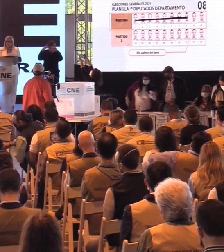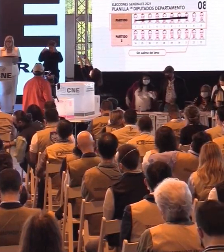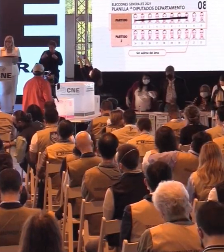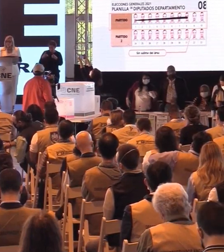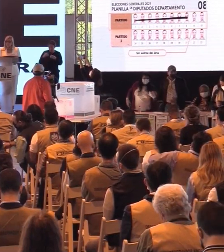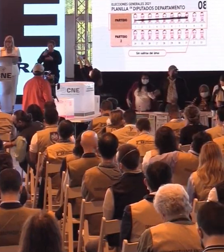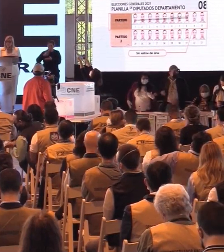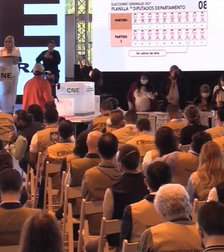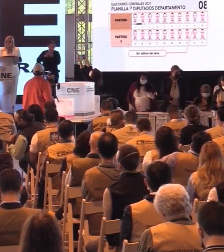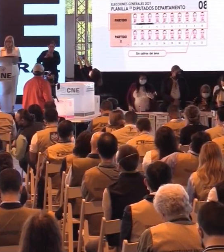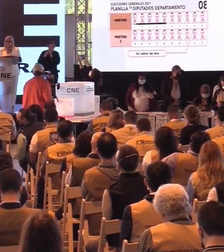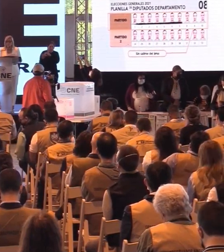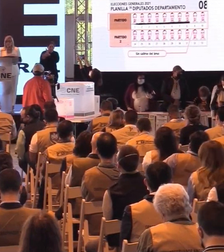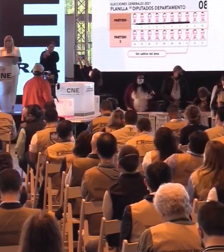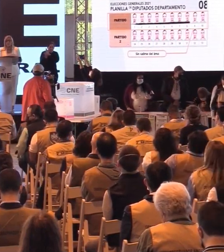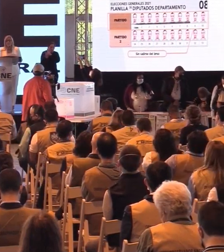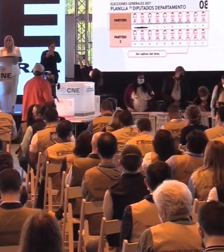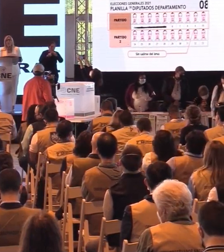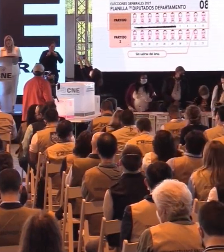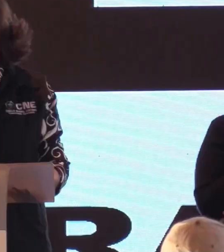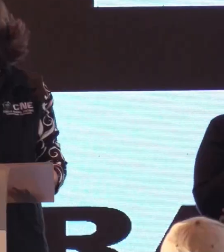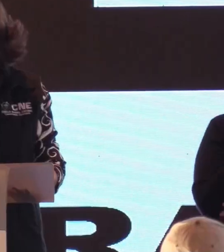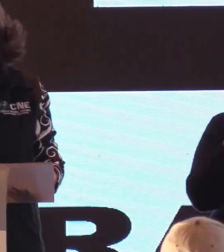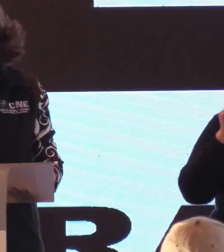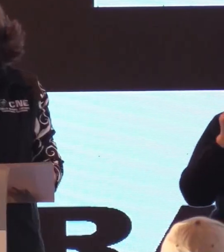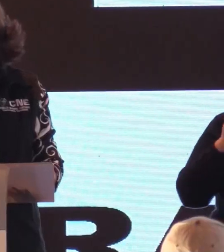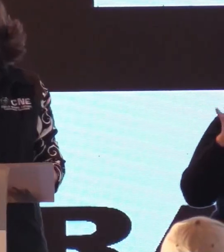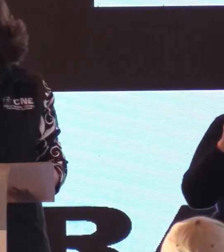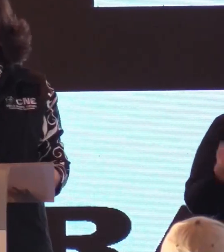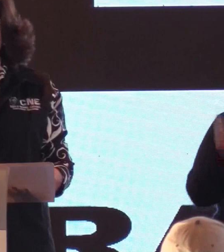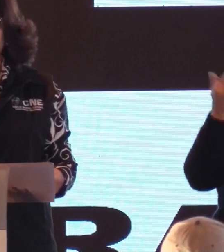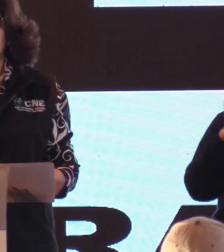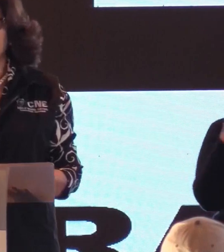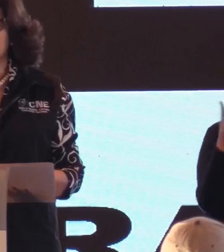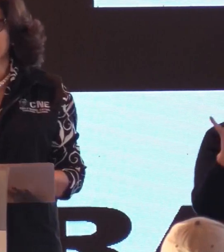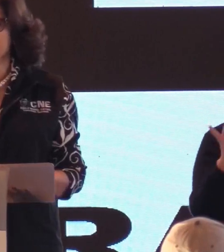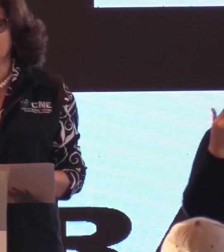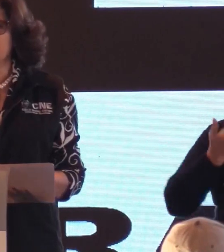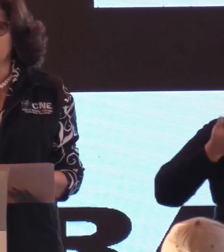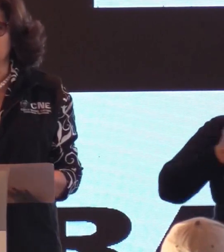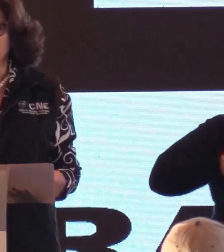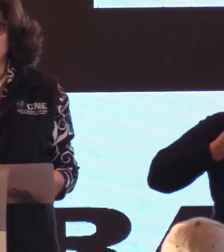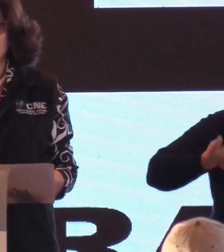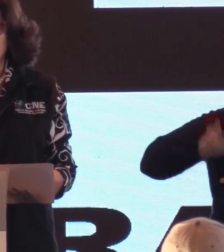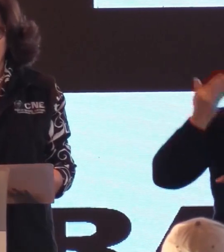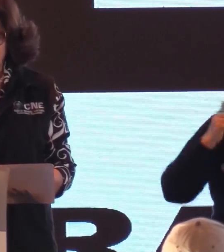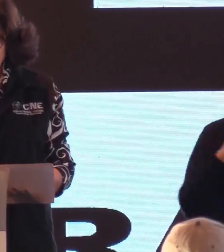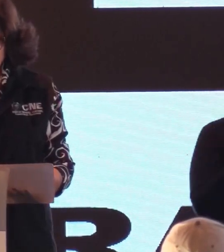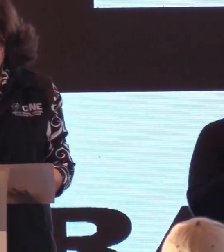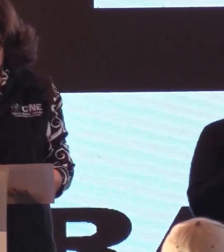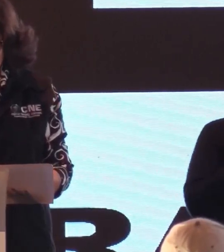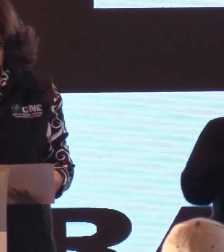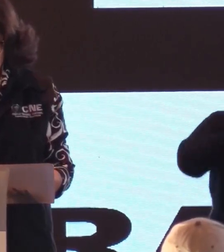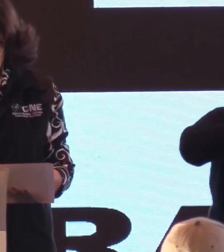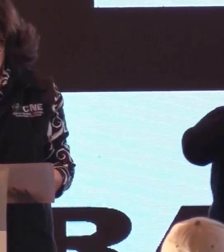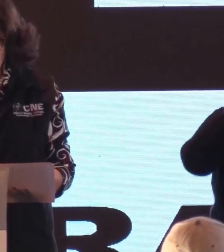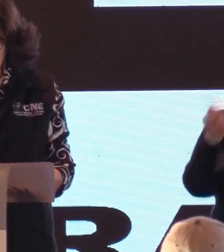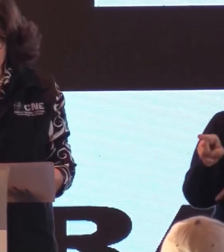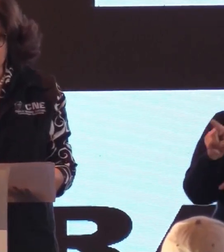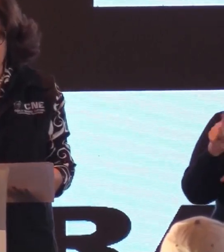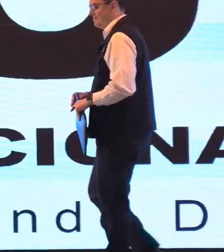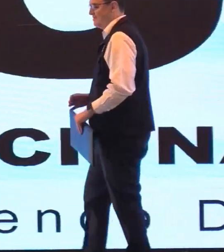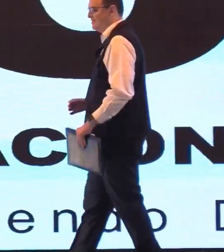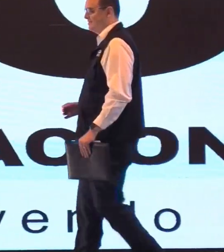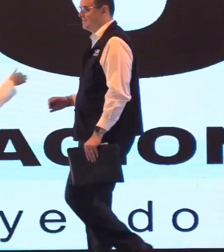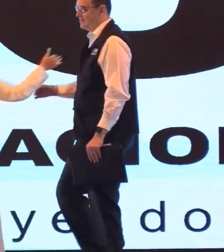a las 7:30 horas locales. Los consejeros destacaron la satisfacción de haber llegado a las elecciones entre muchas dificultades del